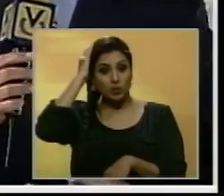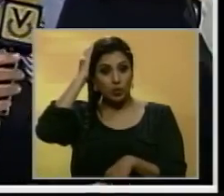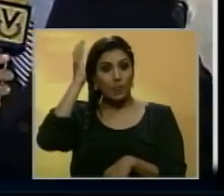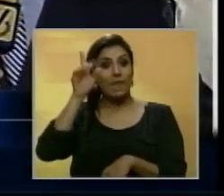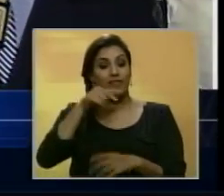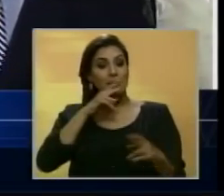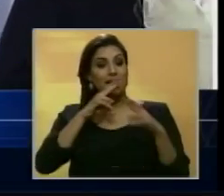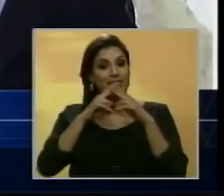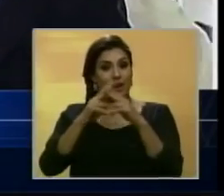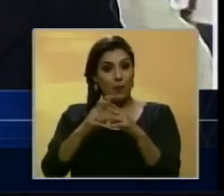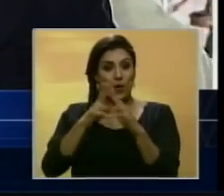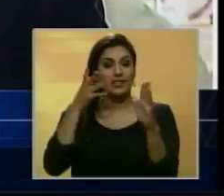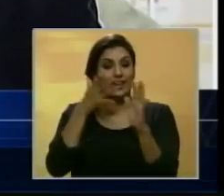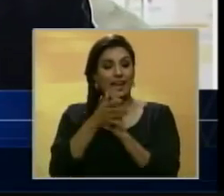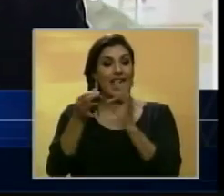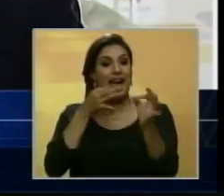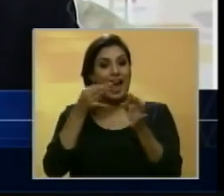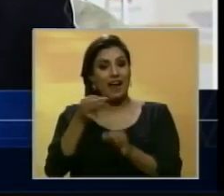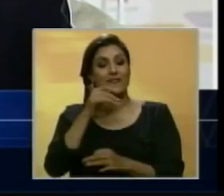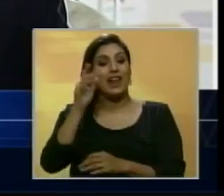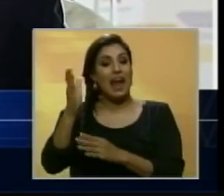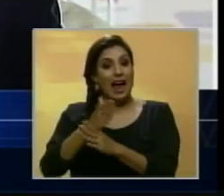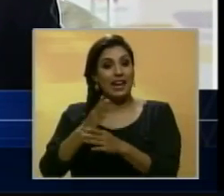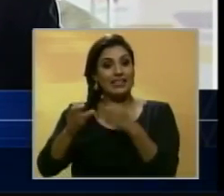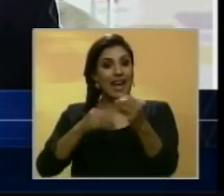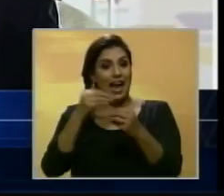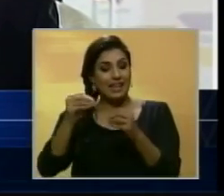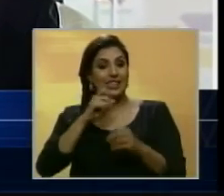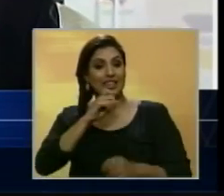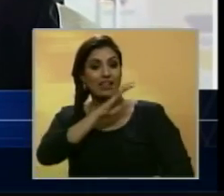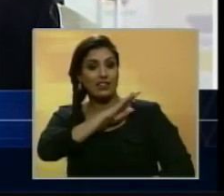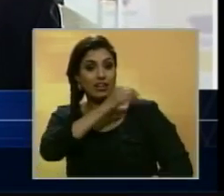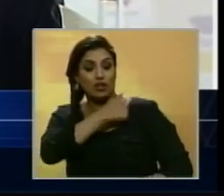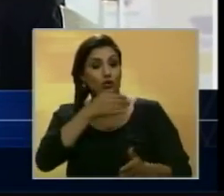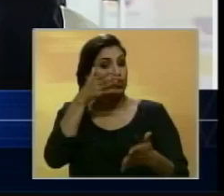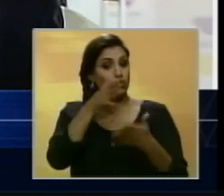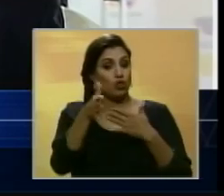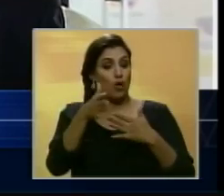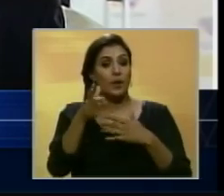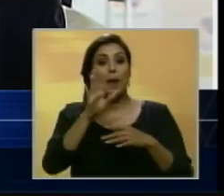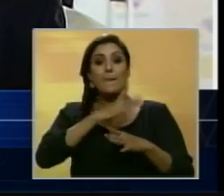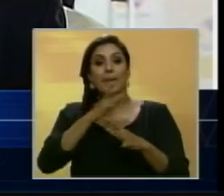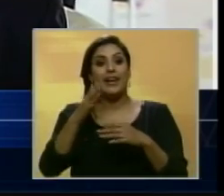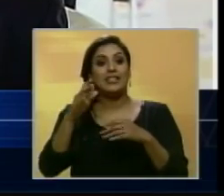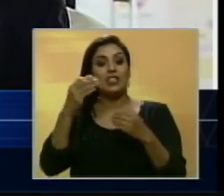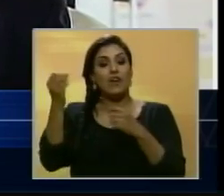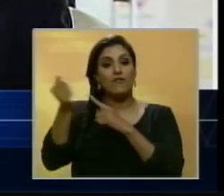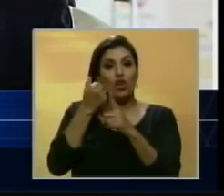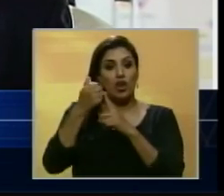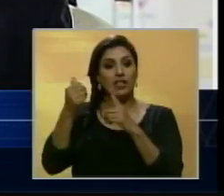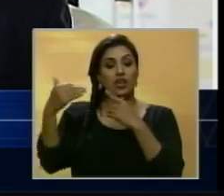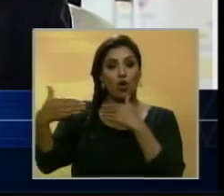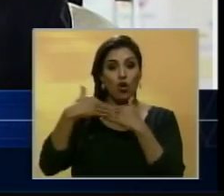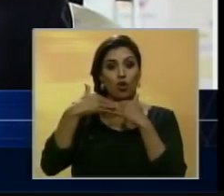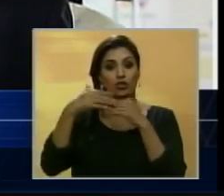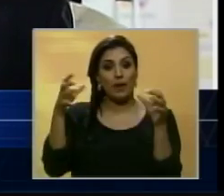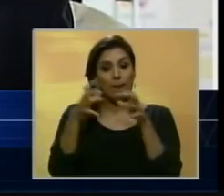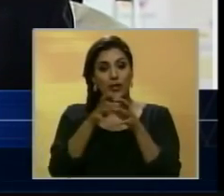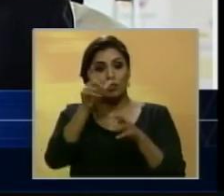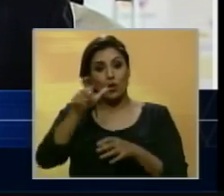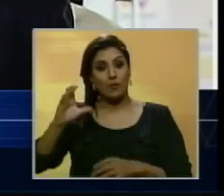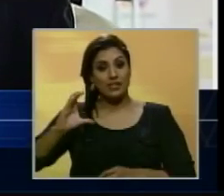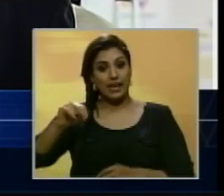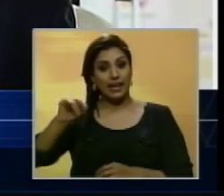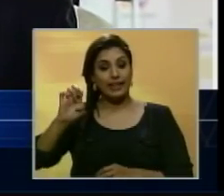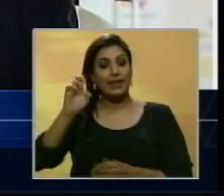Torrealba, respondiendo a las declaraciones que previamente realizó la rectora Sandra Oblitas sobre presuntas agresiones en contra de funcionarios del